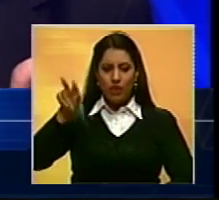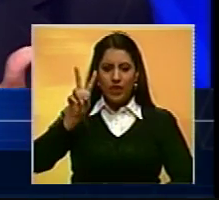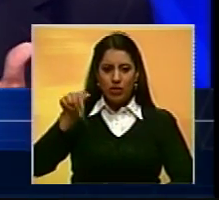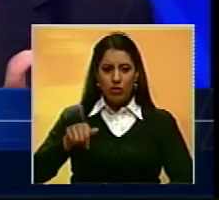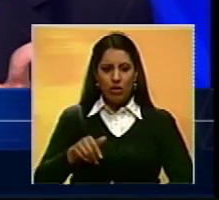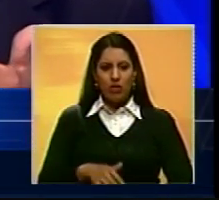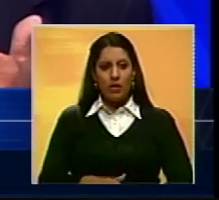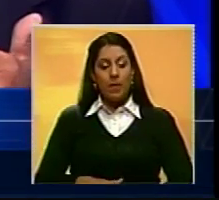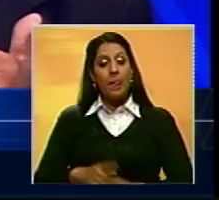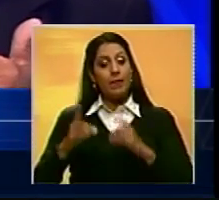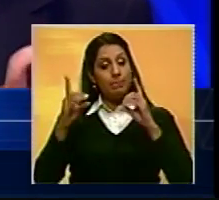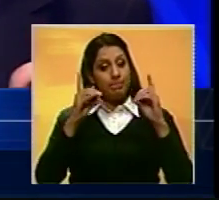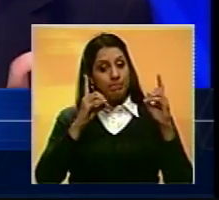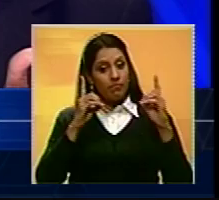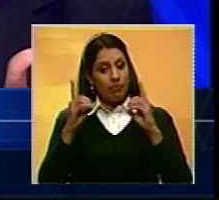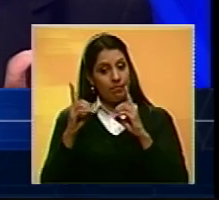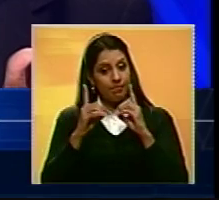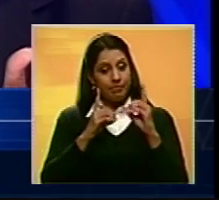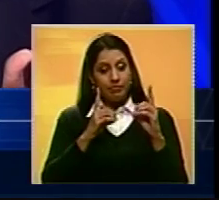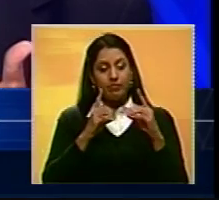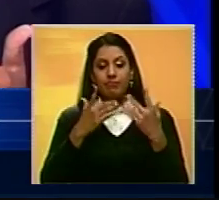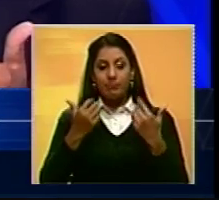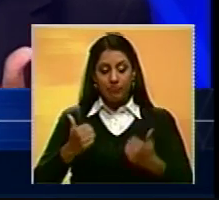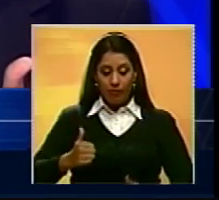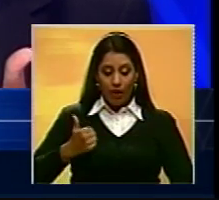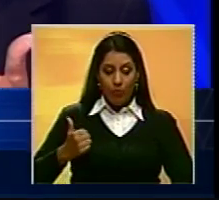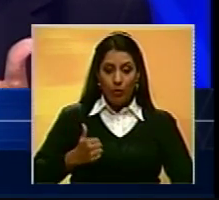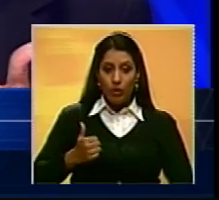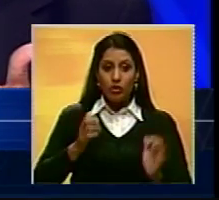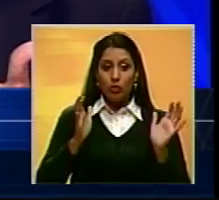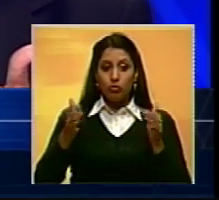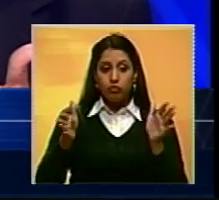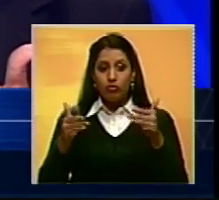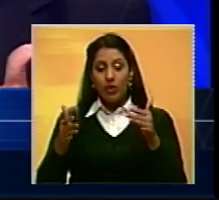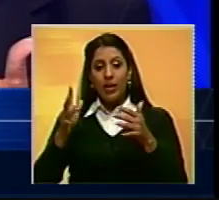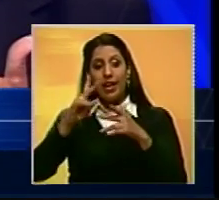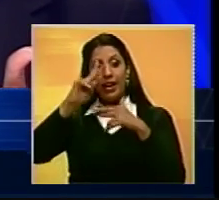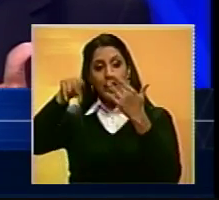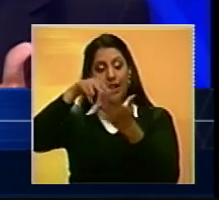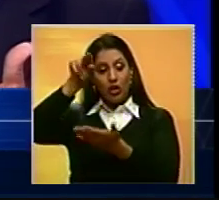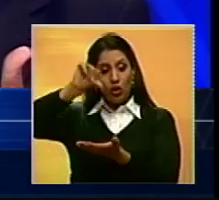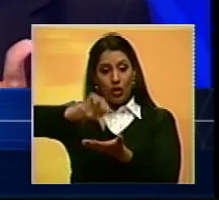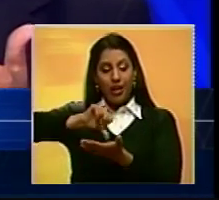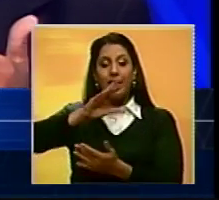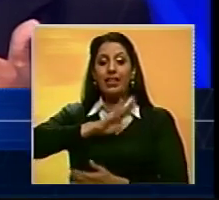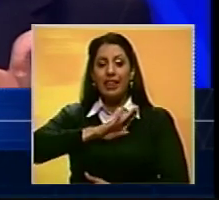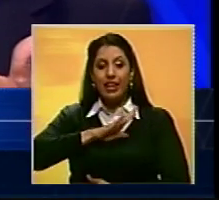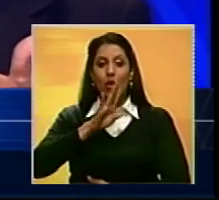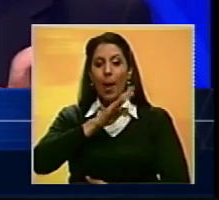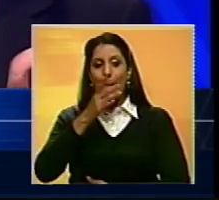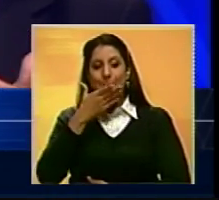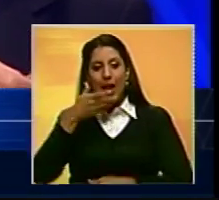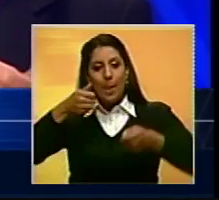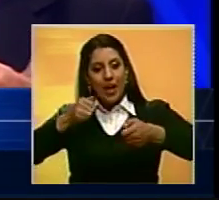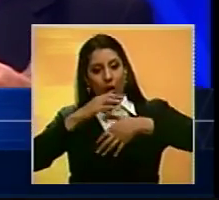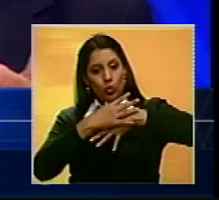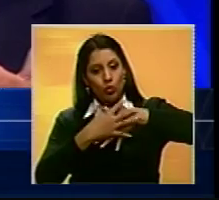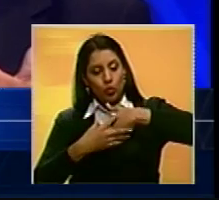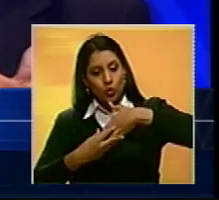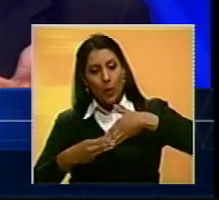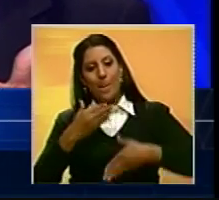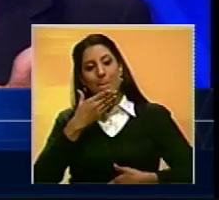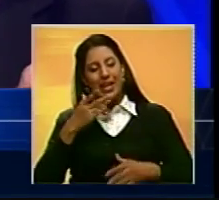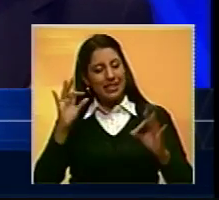Venezuela. El diálogo es para aprovechar los bloques regionales e internacionales a los cuales pertenecemos, como el Mercosur, traer